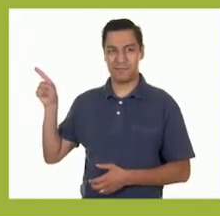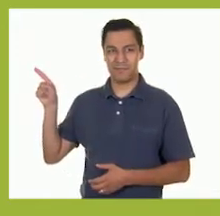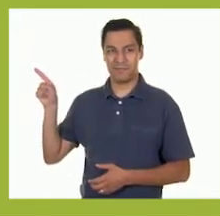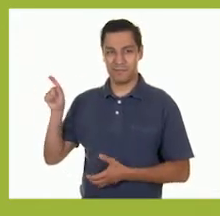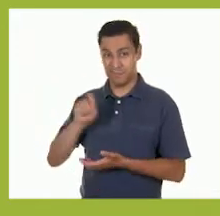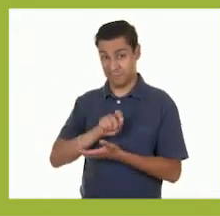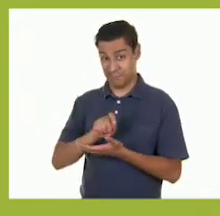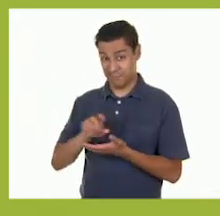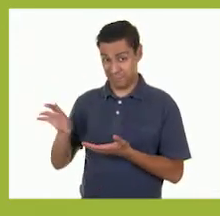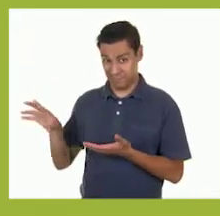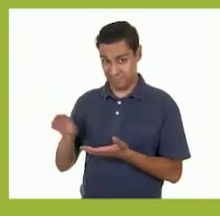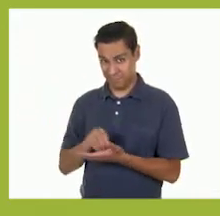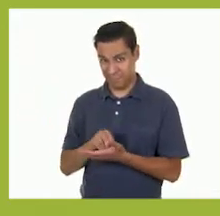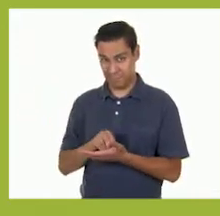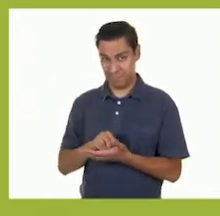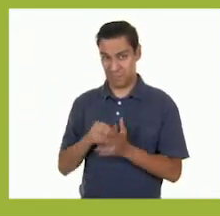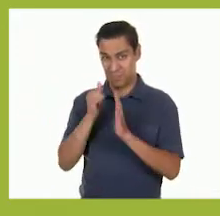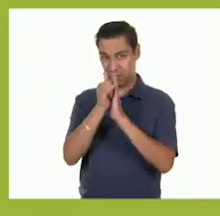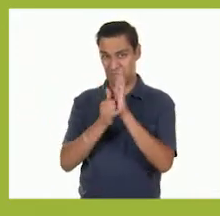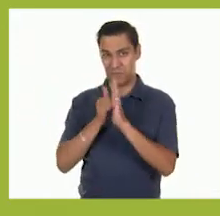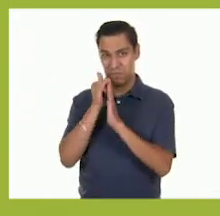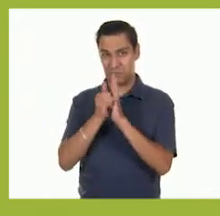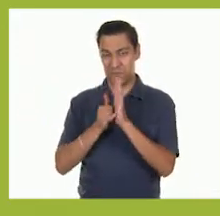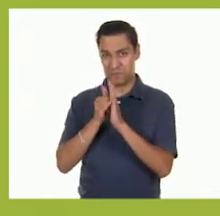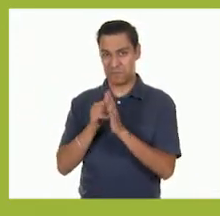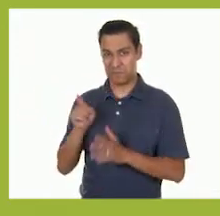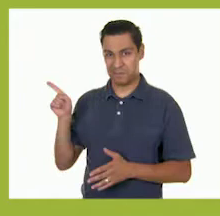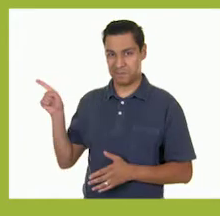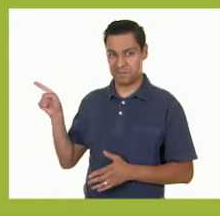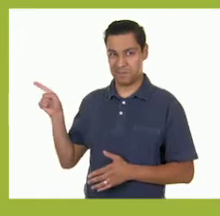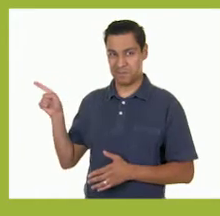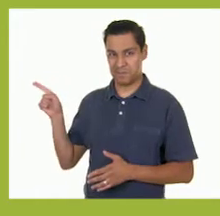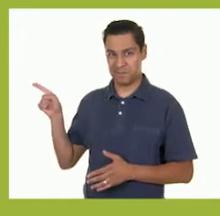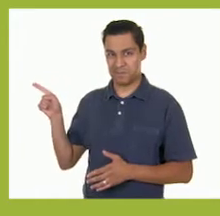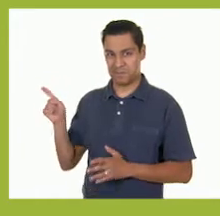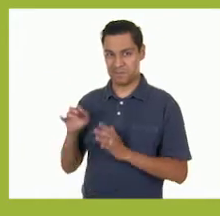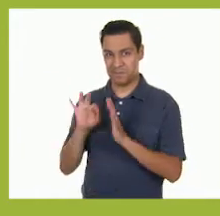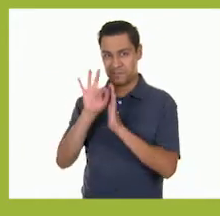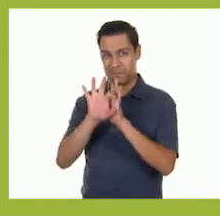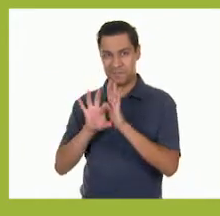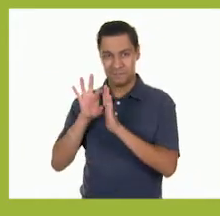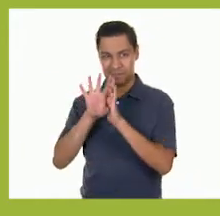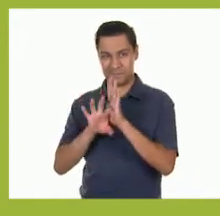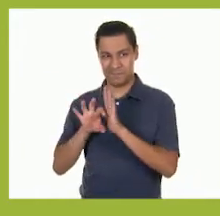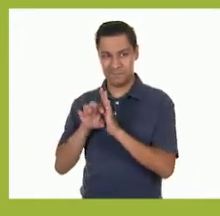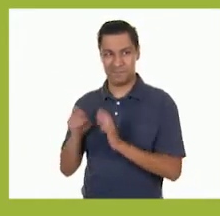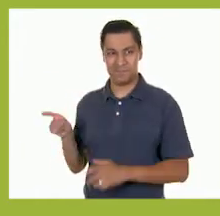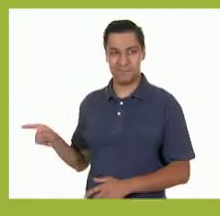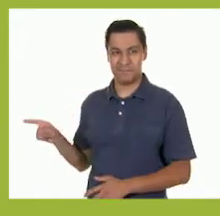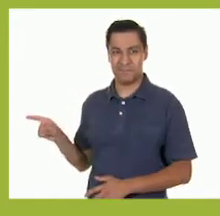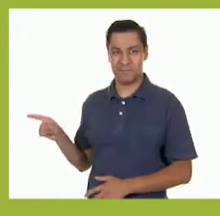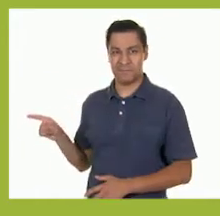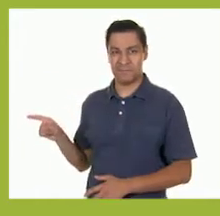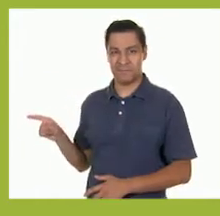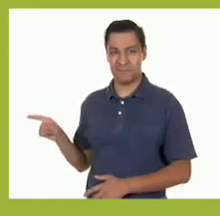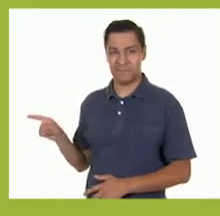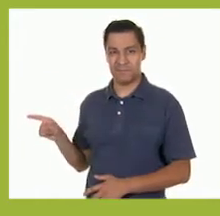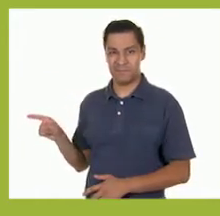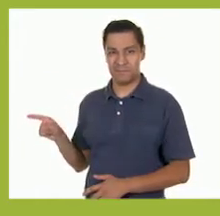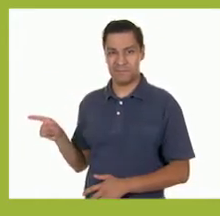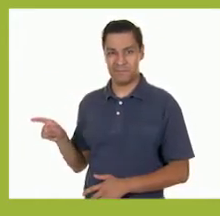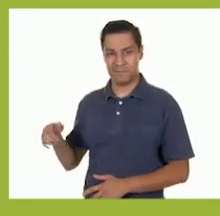mx youtube canal sep instagram set mx